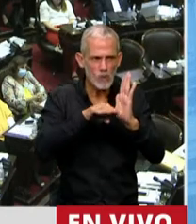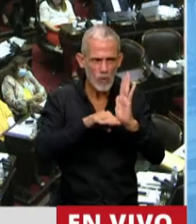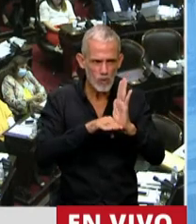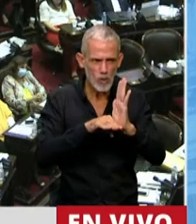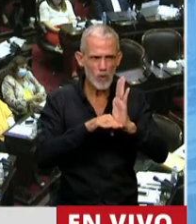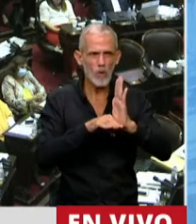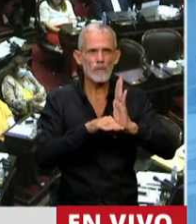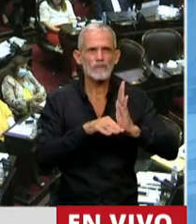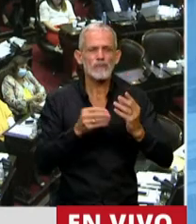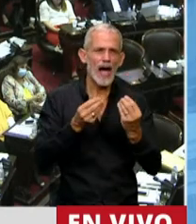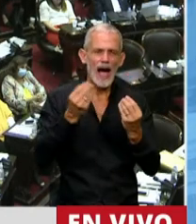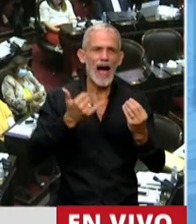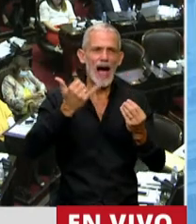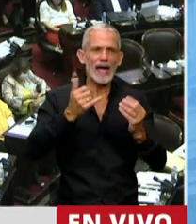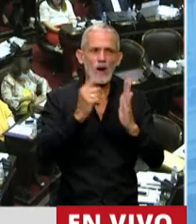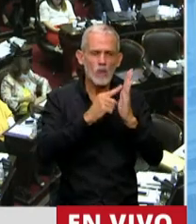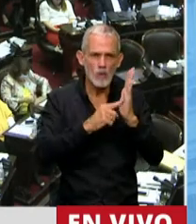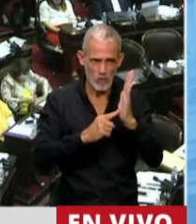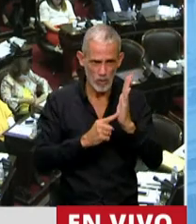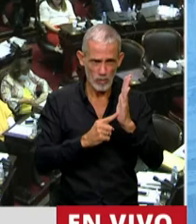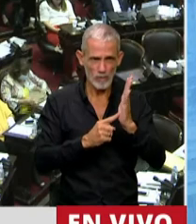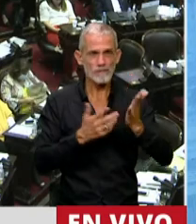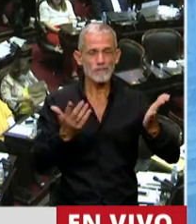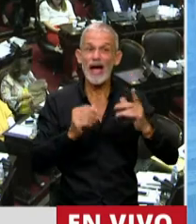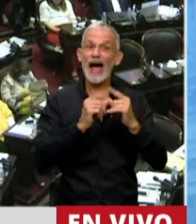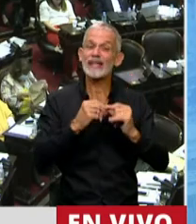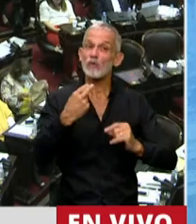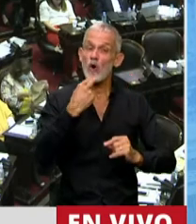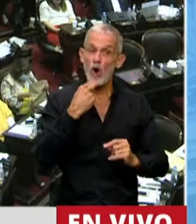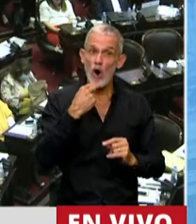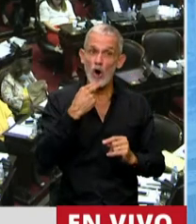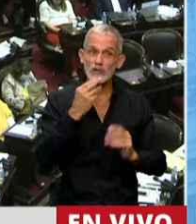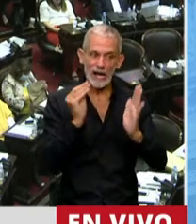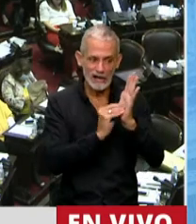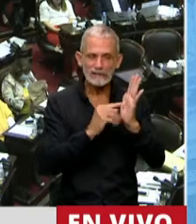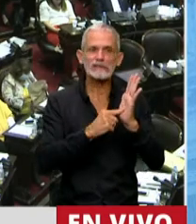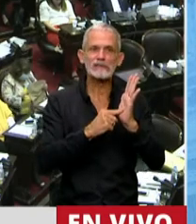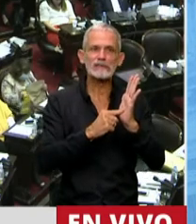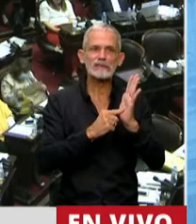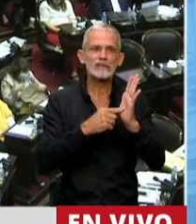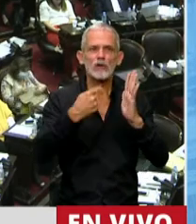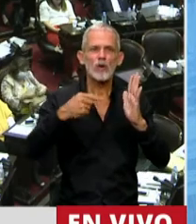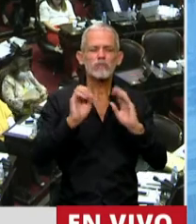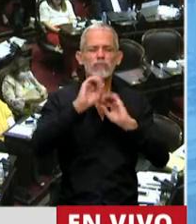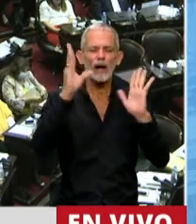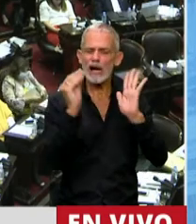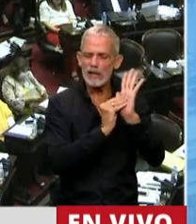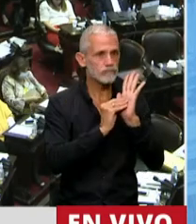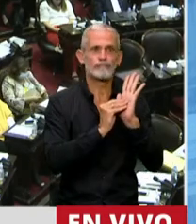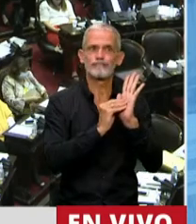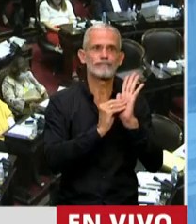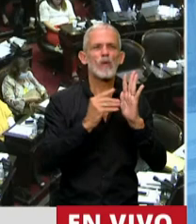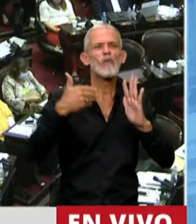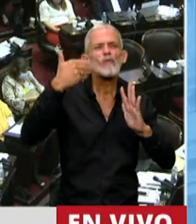en un aspecto concreto. Ahora bien, como el artículo 11 no fija pautas objetivas, esa